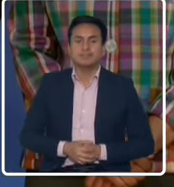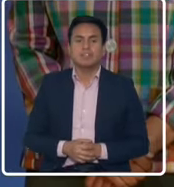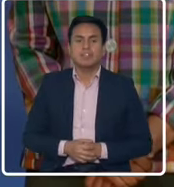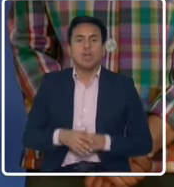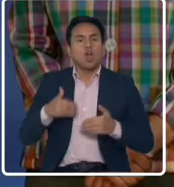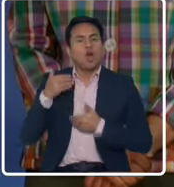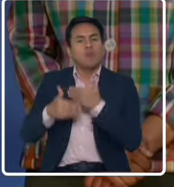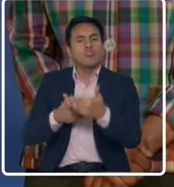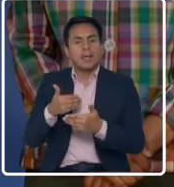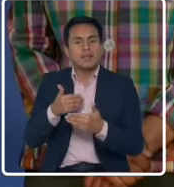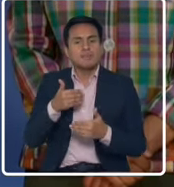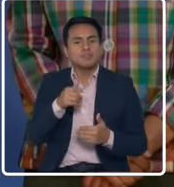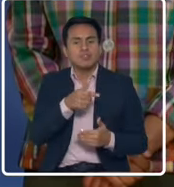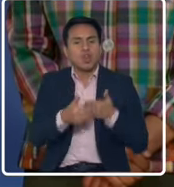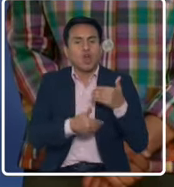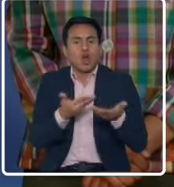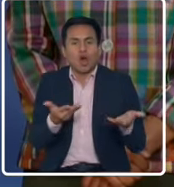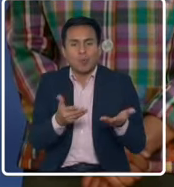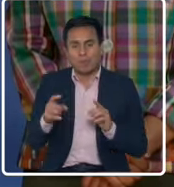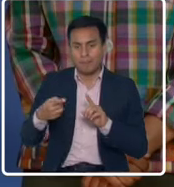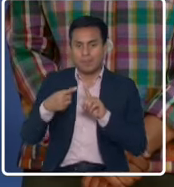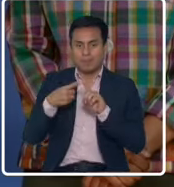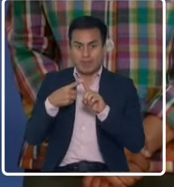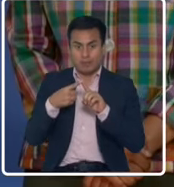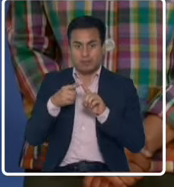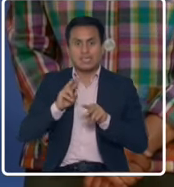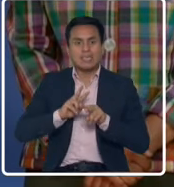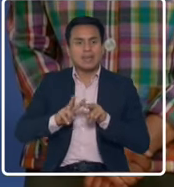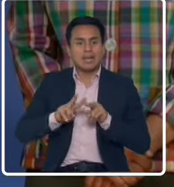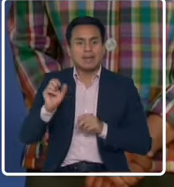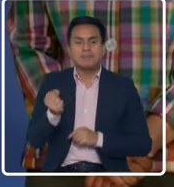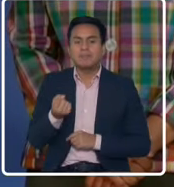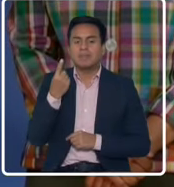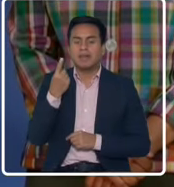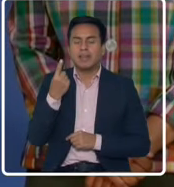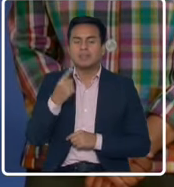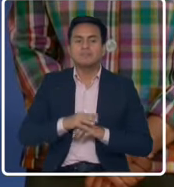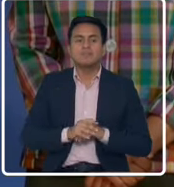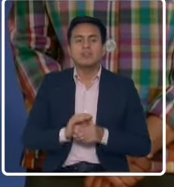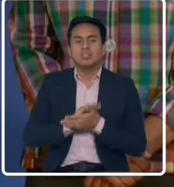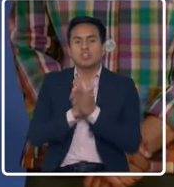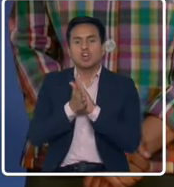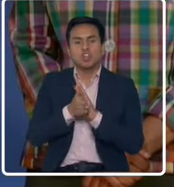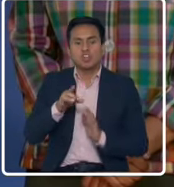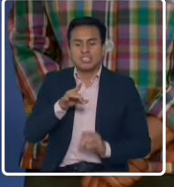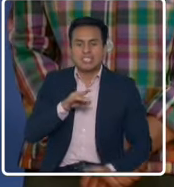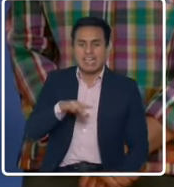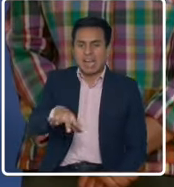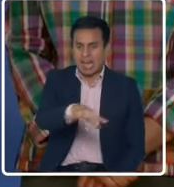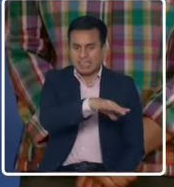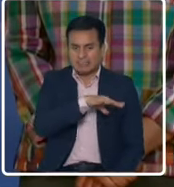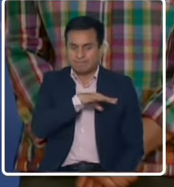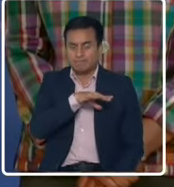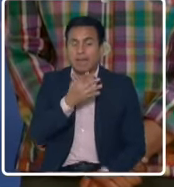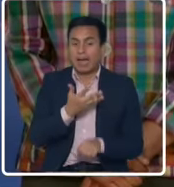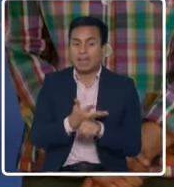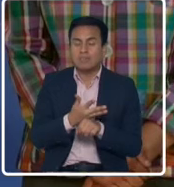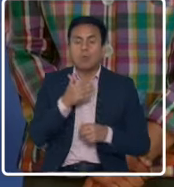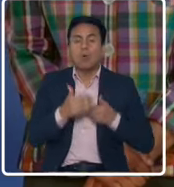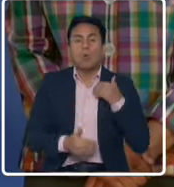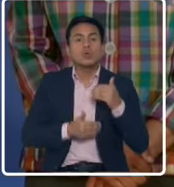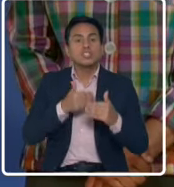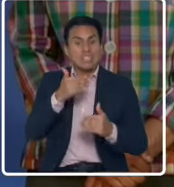Cómo va a funcionar ese procedimiento lo primero que se hará es que eh Para todos estos salares va a existir